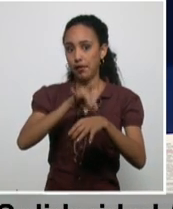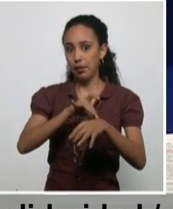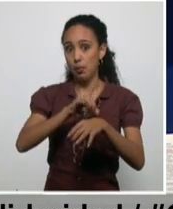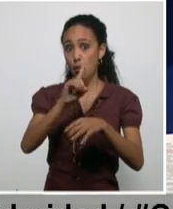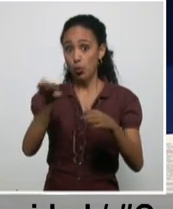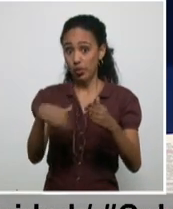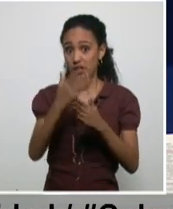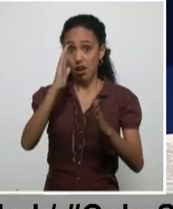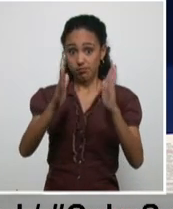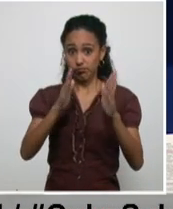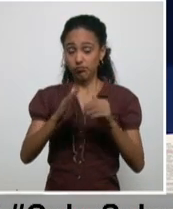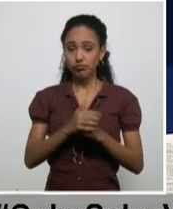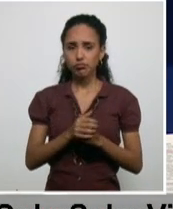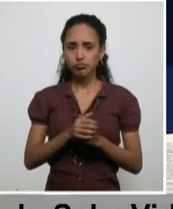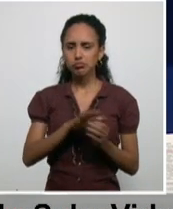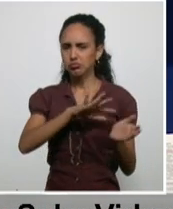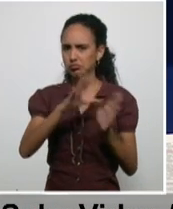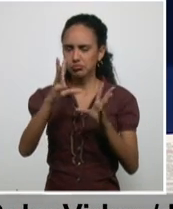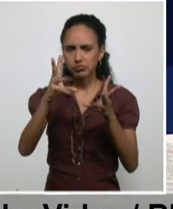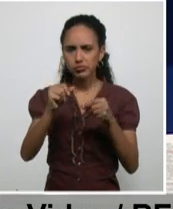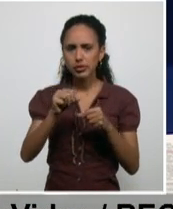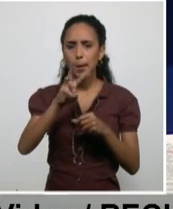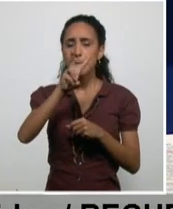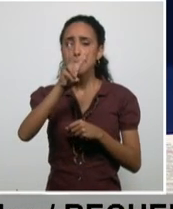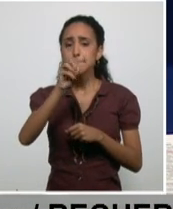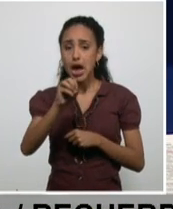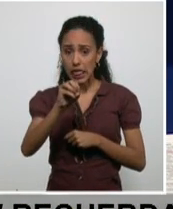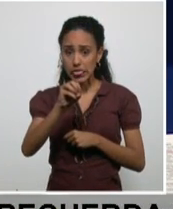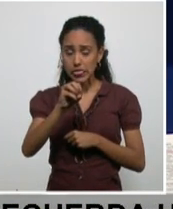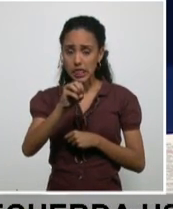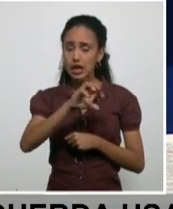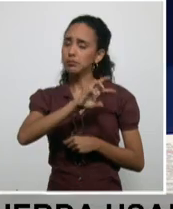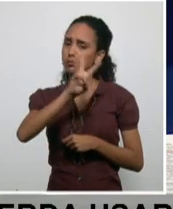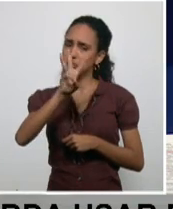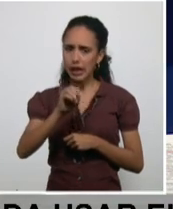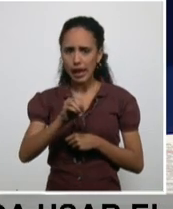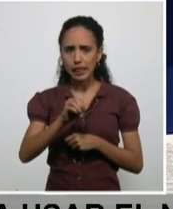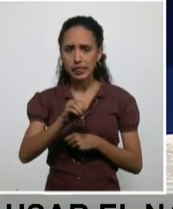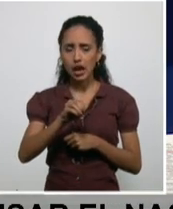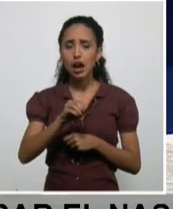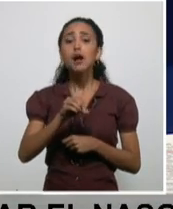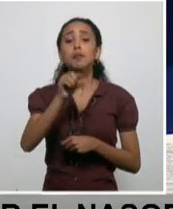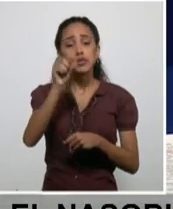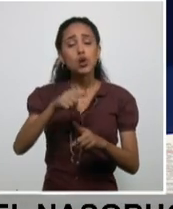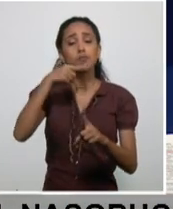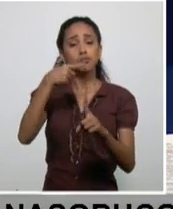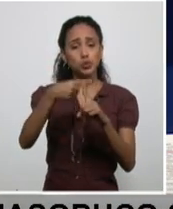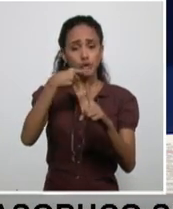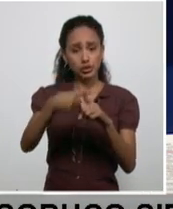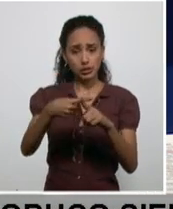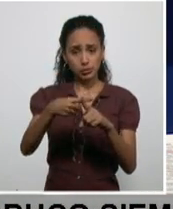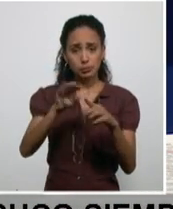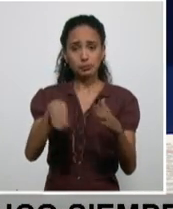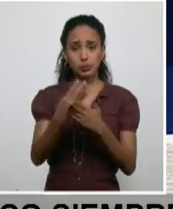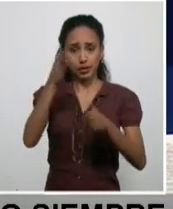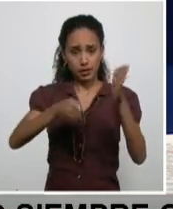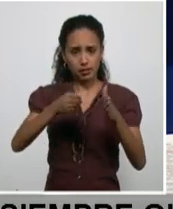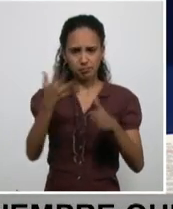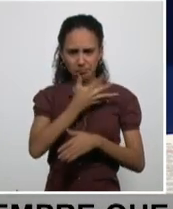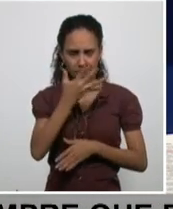Hemos mantenido una cifra entre 20 y 30 de los casos que se confirman por día son personas que